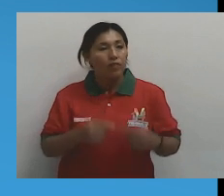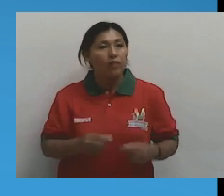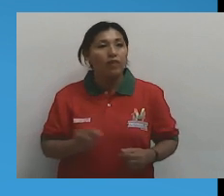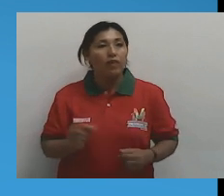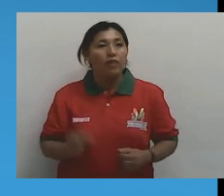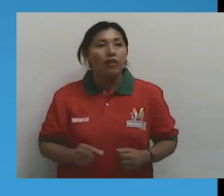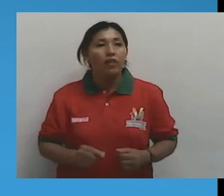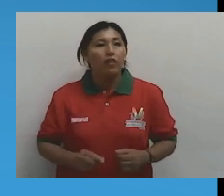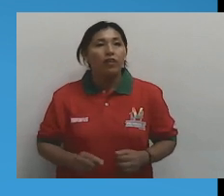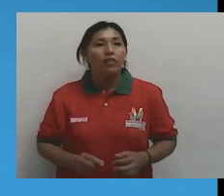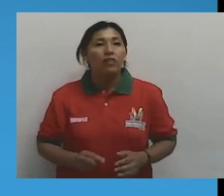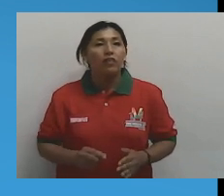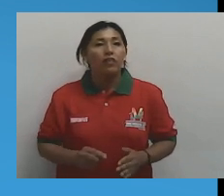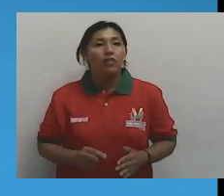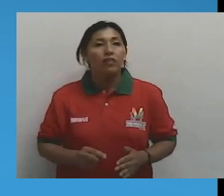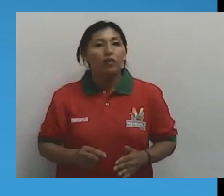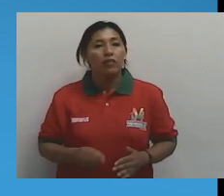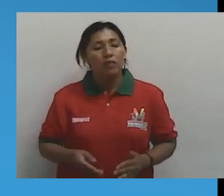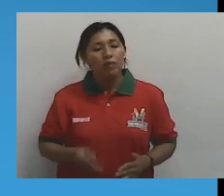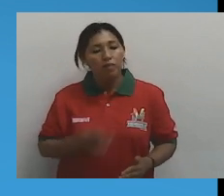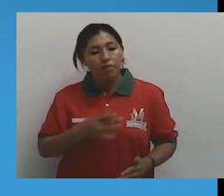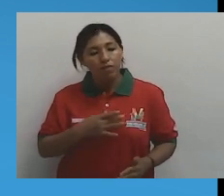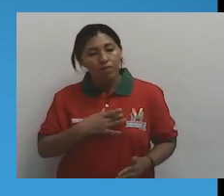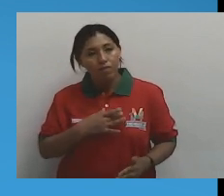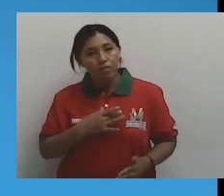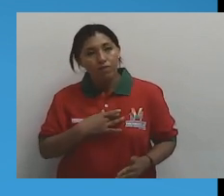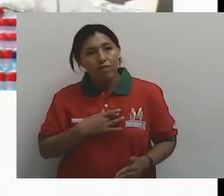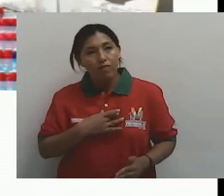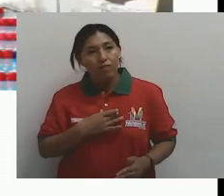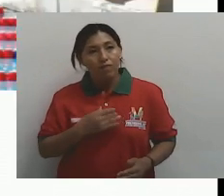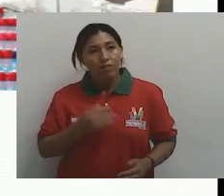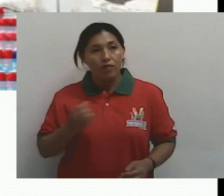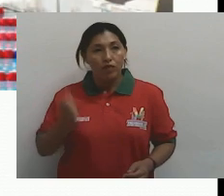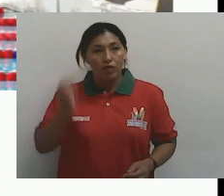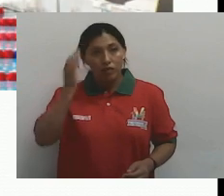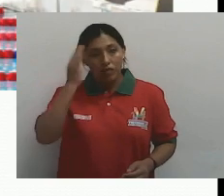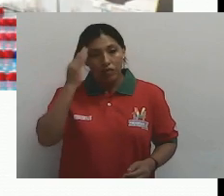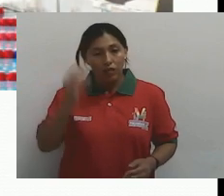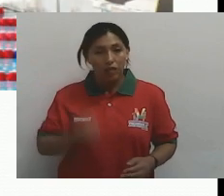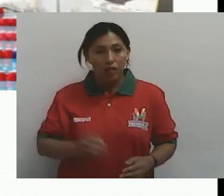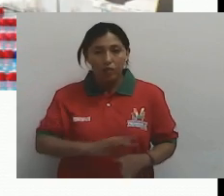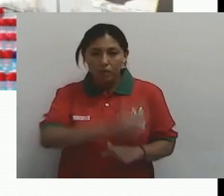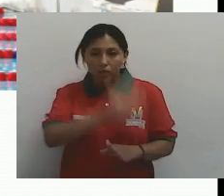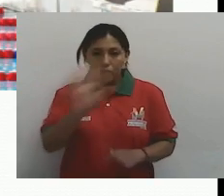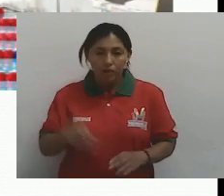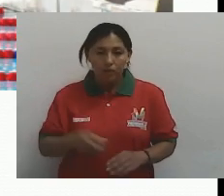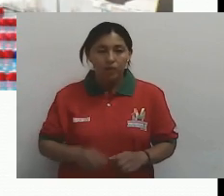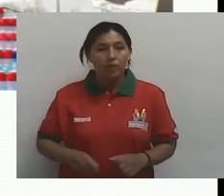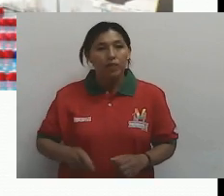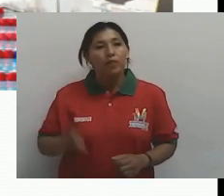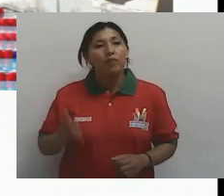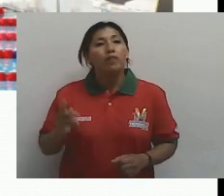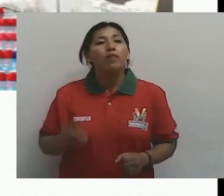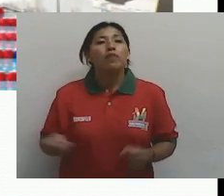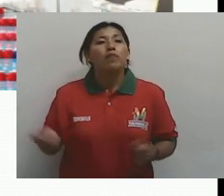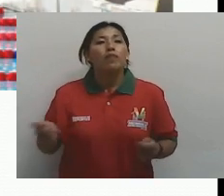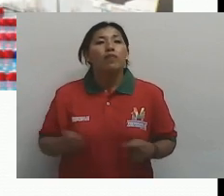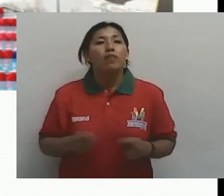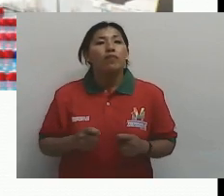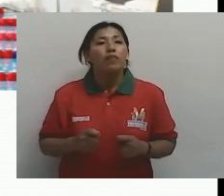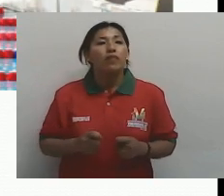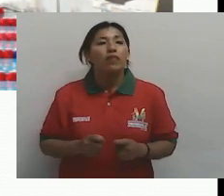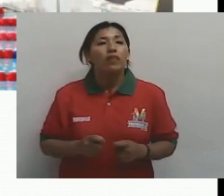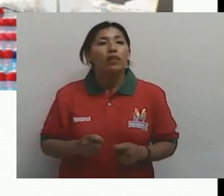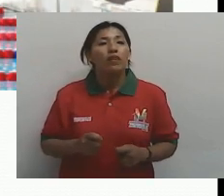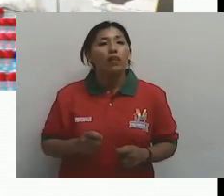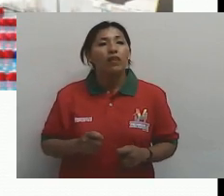sobre las pautas que a mí me interesan que queden claras para este evento que tenemos aquí en la ciudad de Pando, que